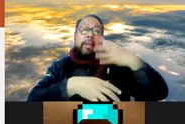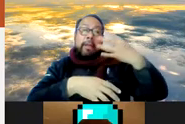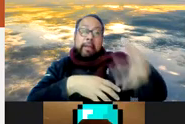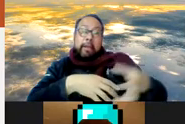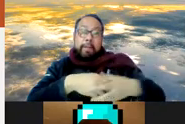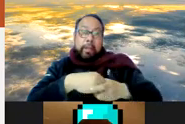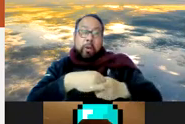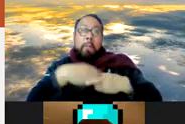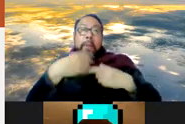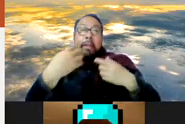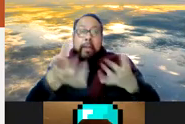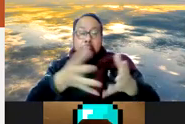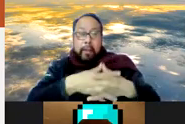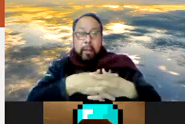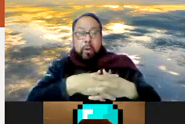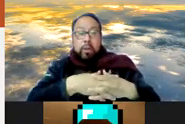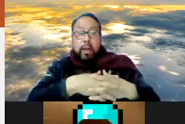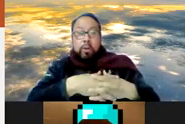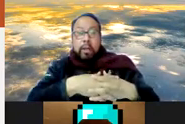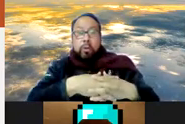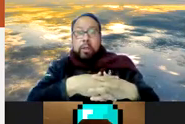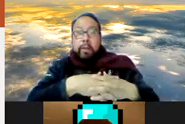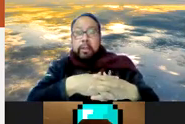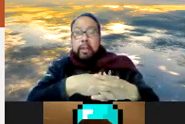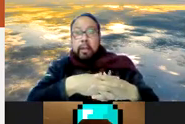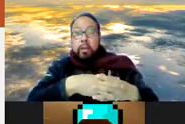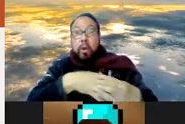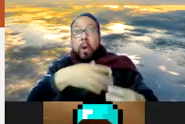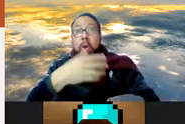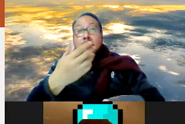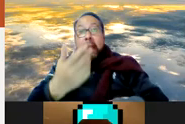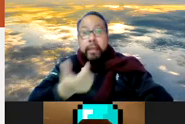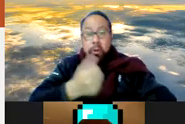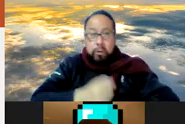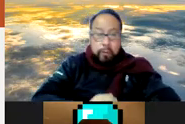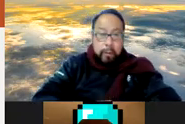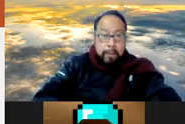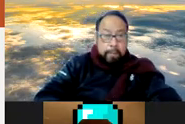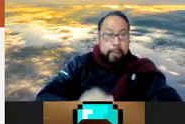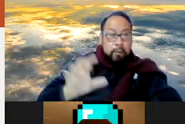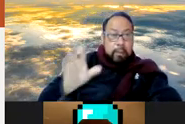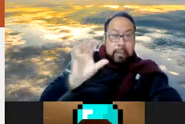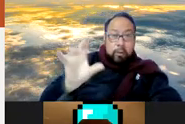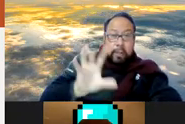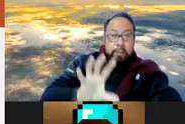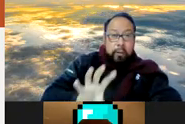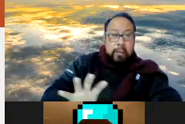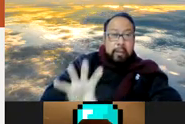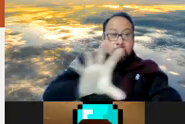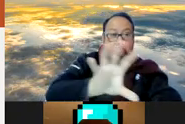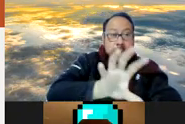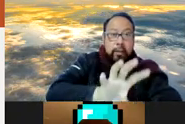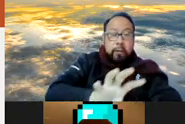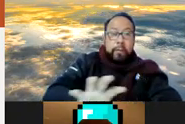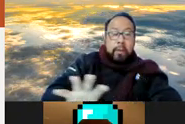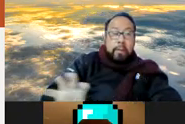para poder salir y competir contra otras universidades o colegios. Entonces, esto es la importancia